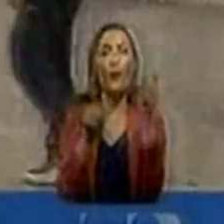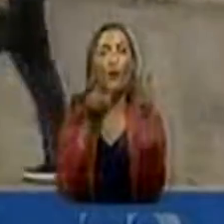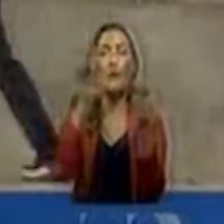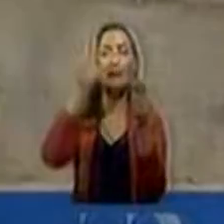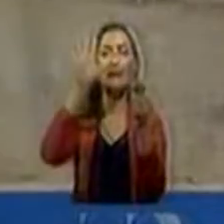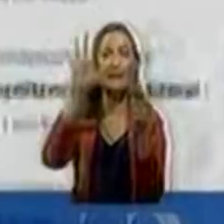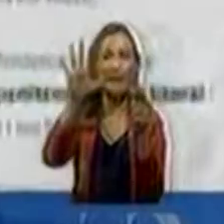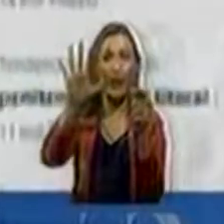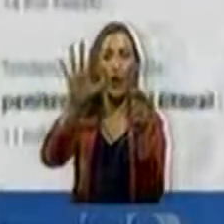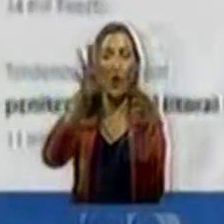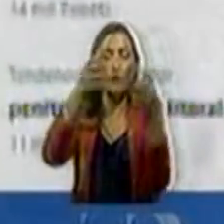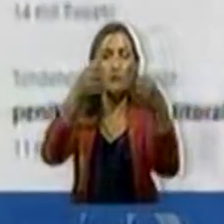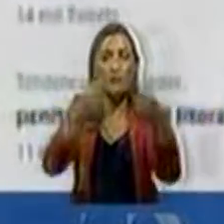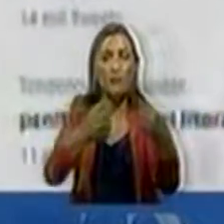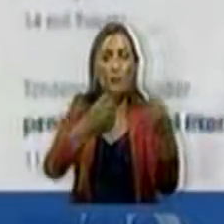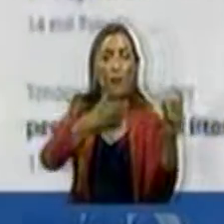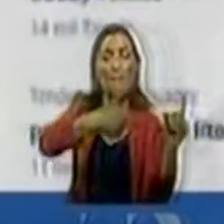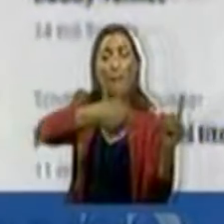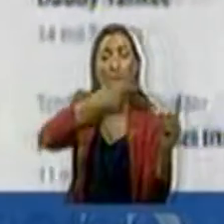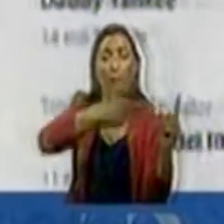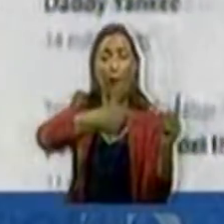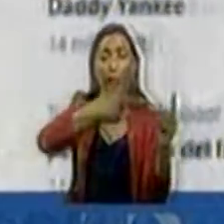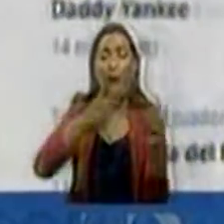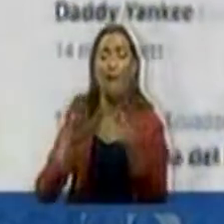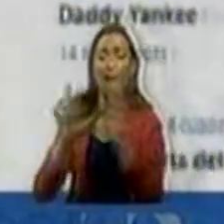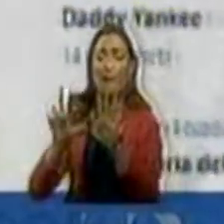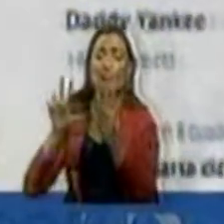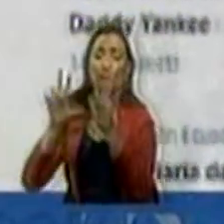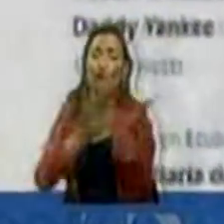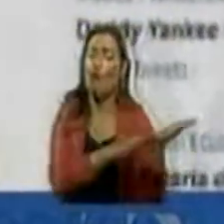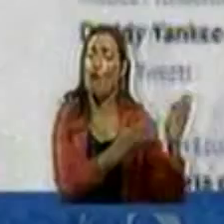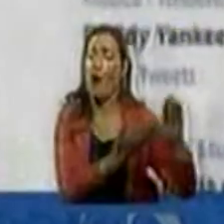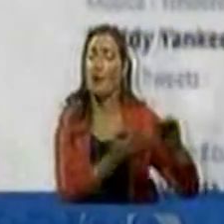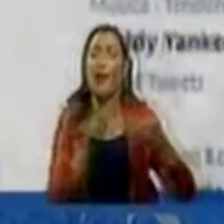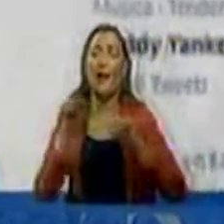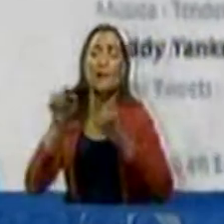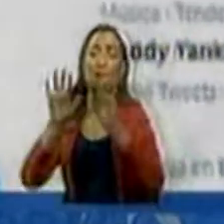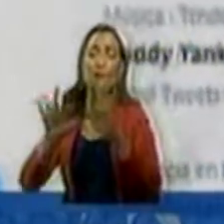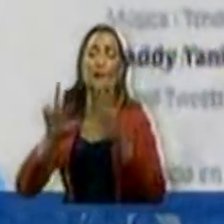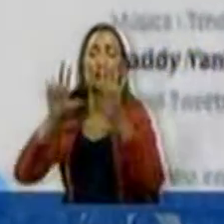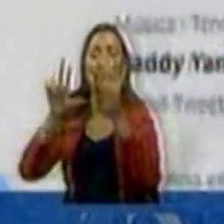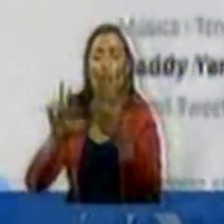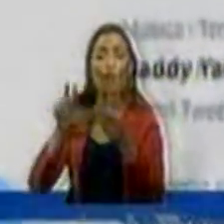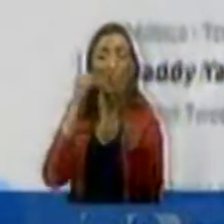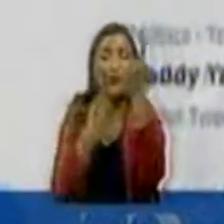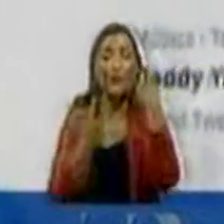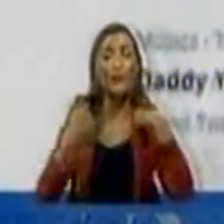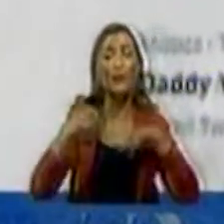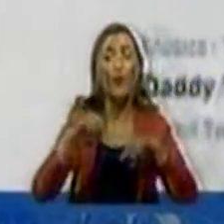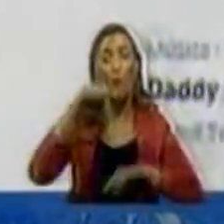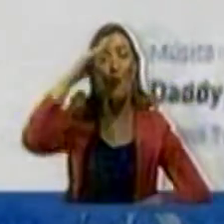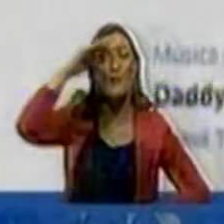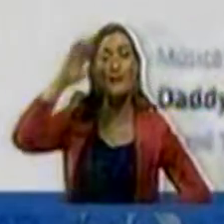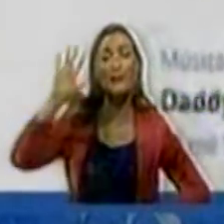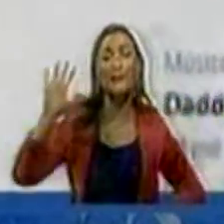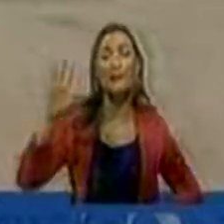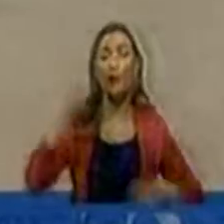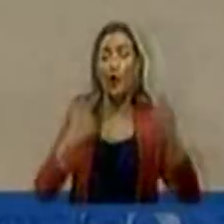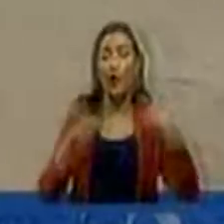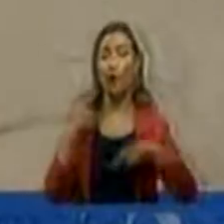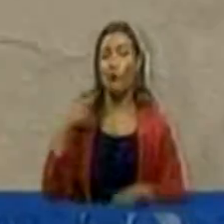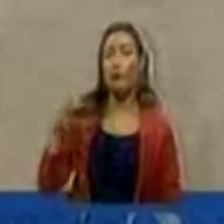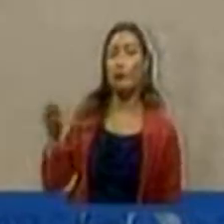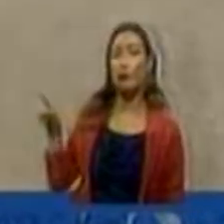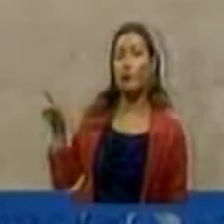fueron asesinados, 18 reos resultaron heridos y hay 5 policías heridos. A esta hora se puede ver